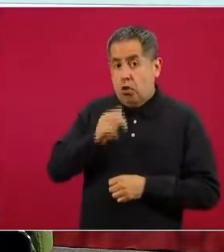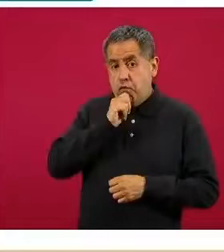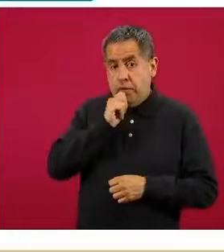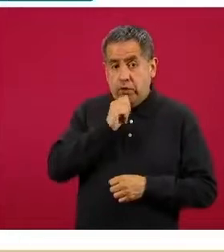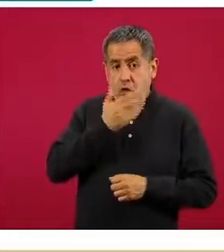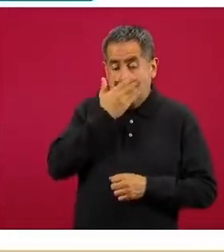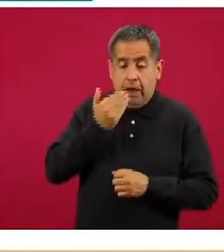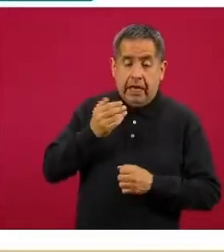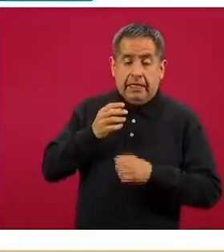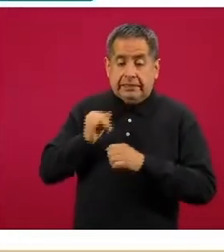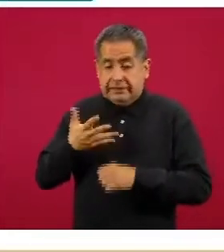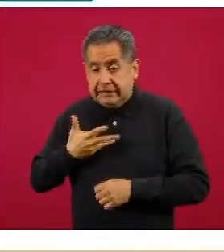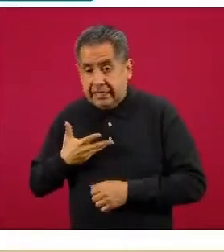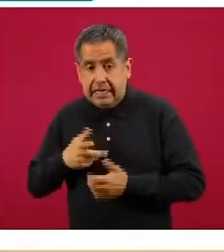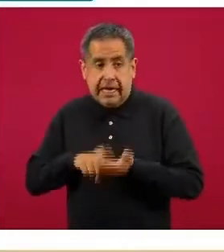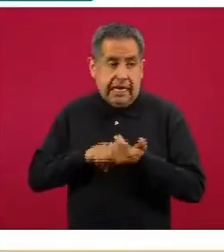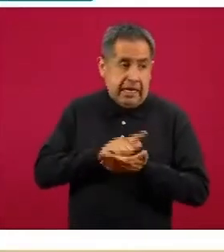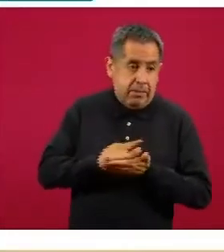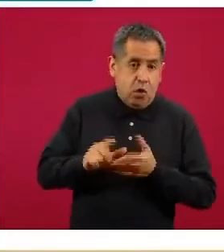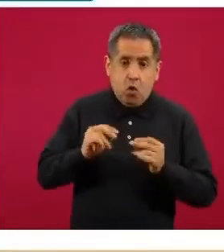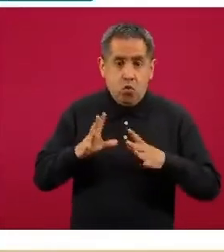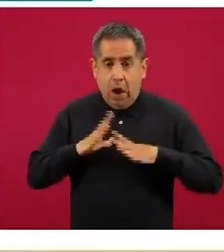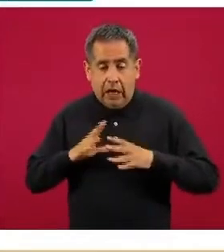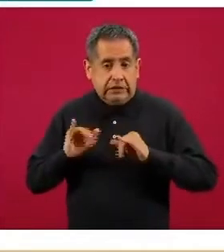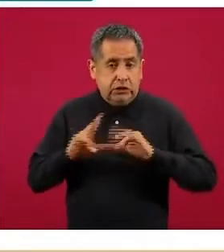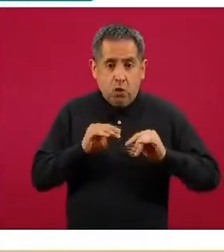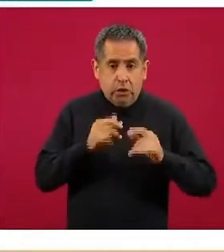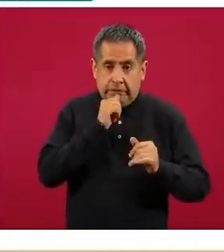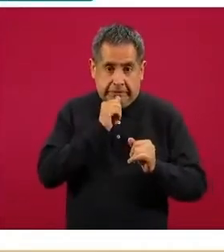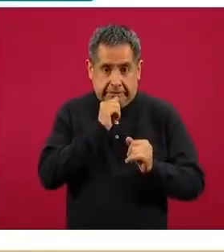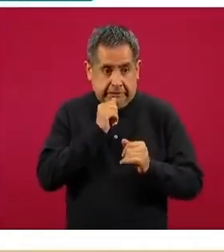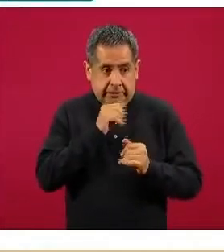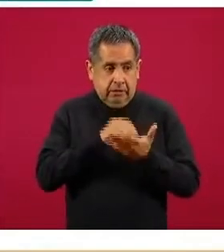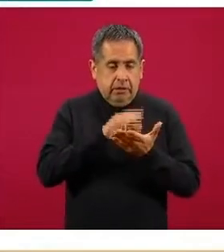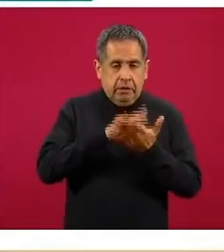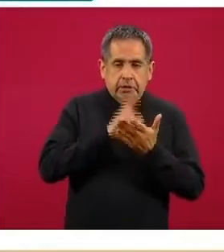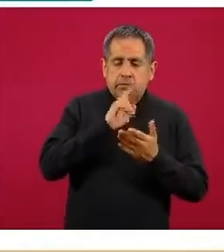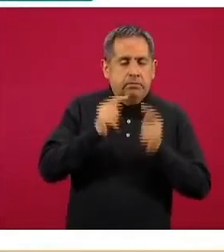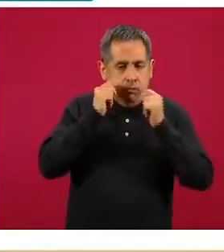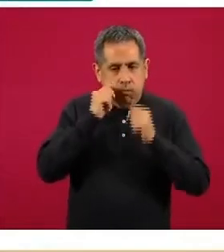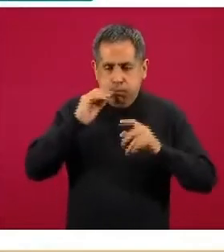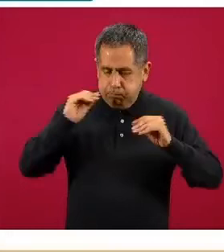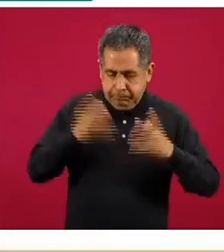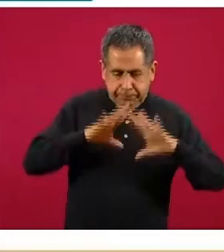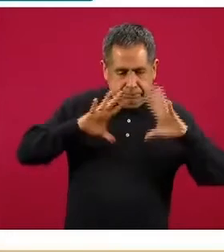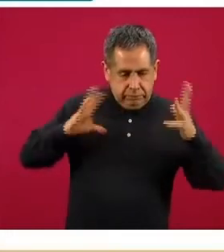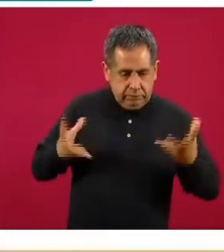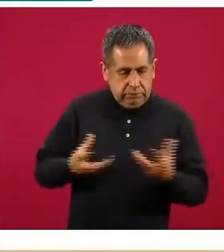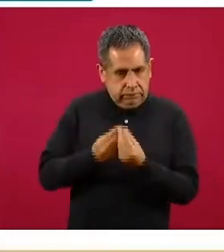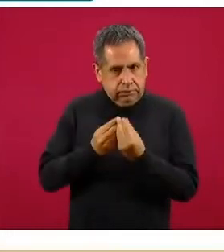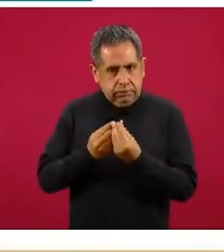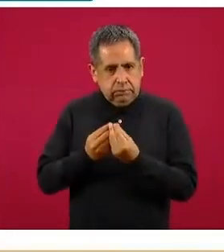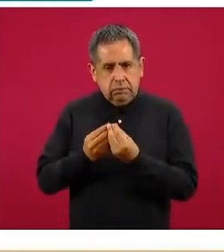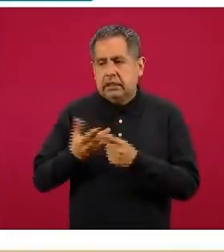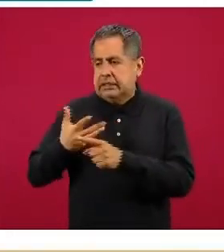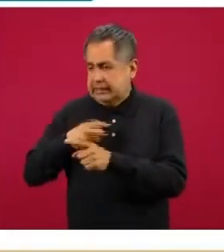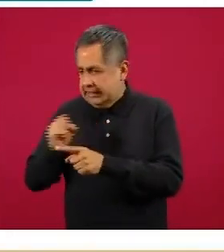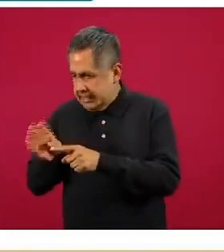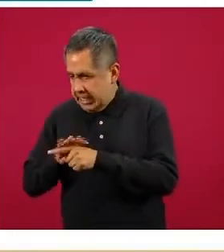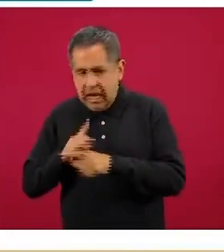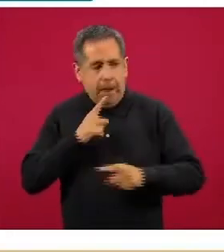ser emitido o que en su momento está pendiente una clasificación, y la sumamos a las que ya sabemos que tienen un resultado